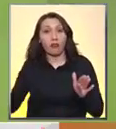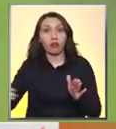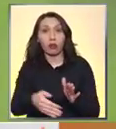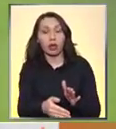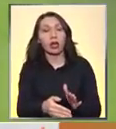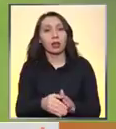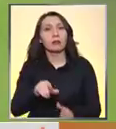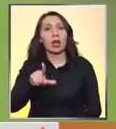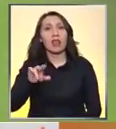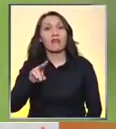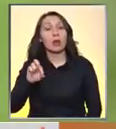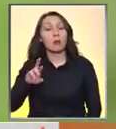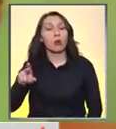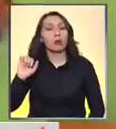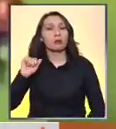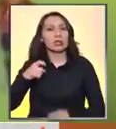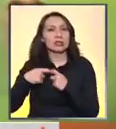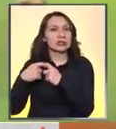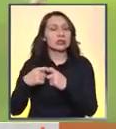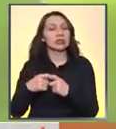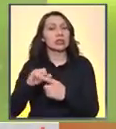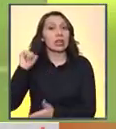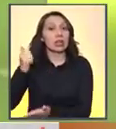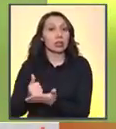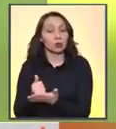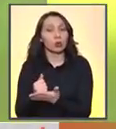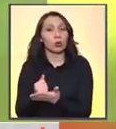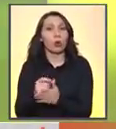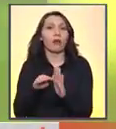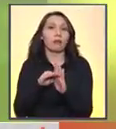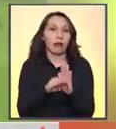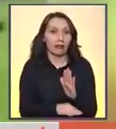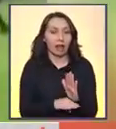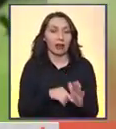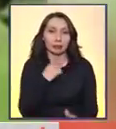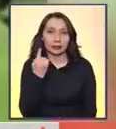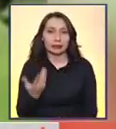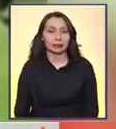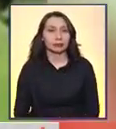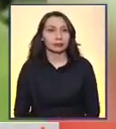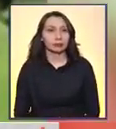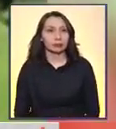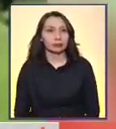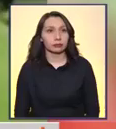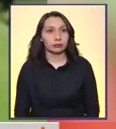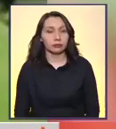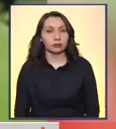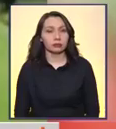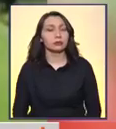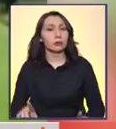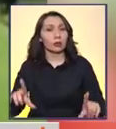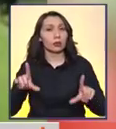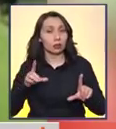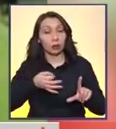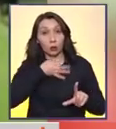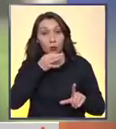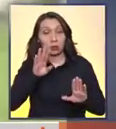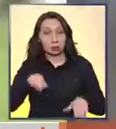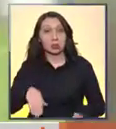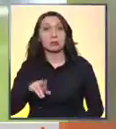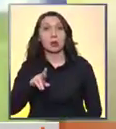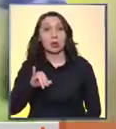equipo, peleaba el título, Central Español en descenso. Hay que destacar lo que ha sido el testimonio del propio Matías